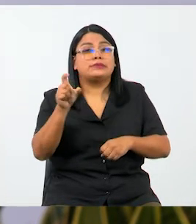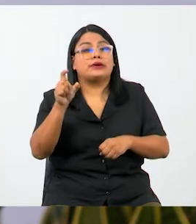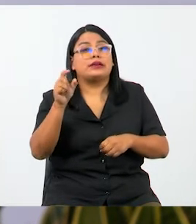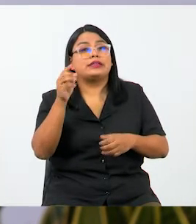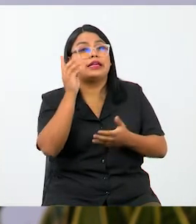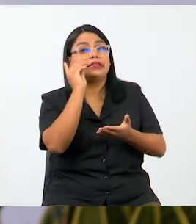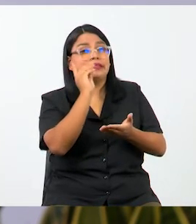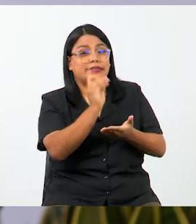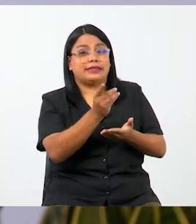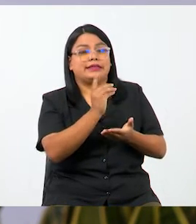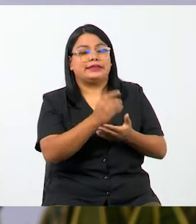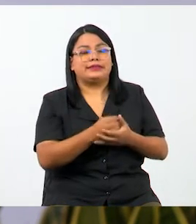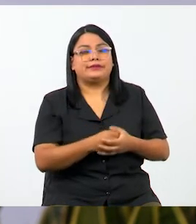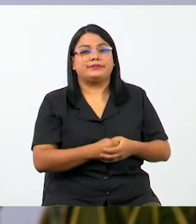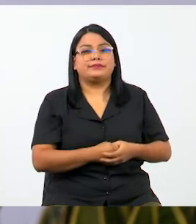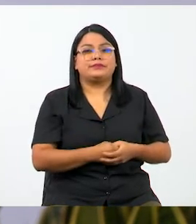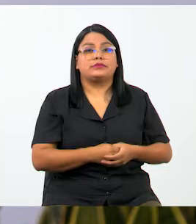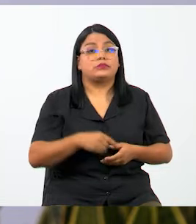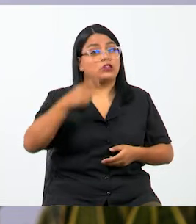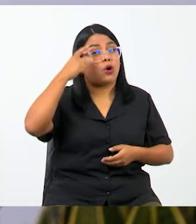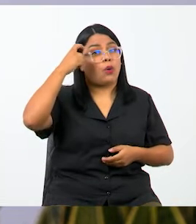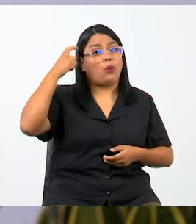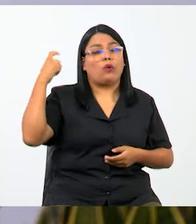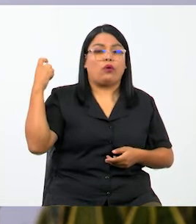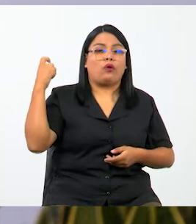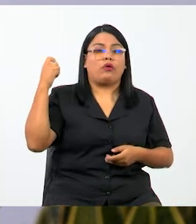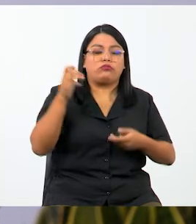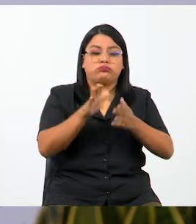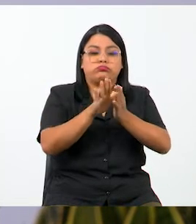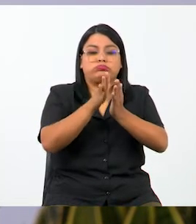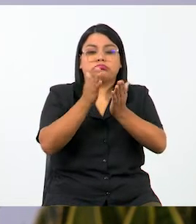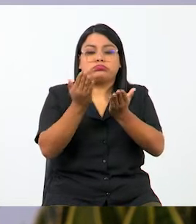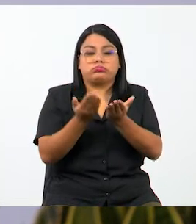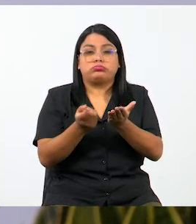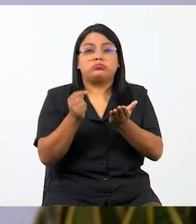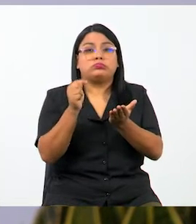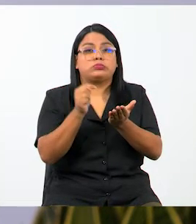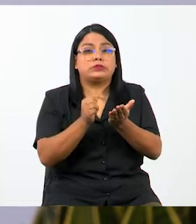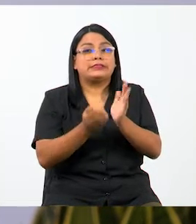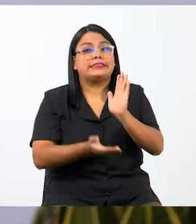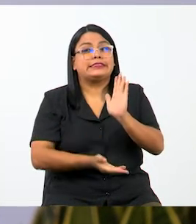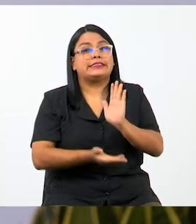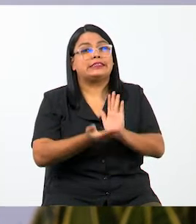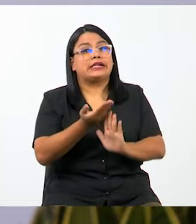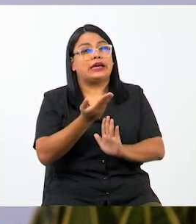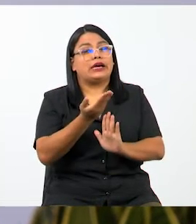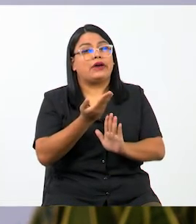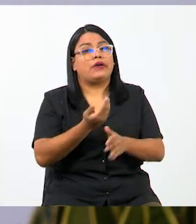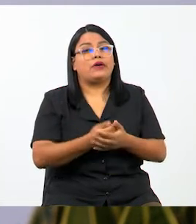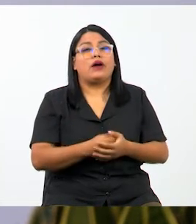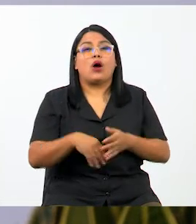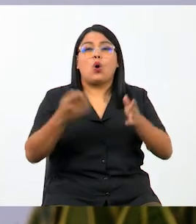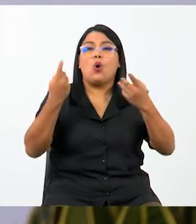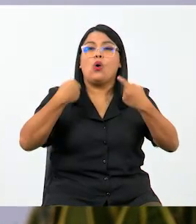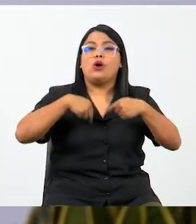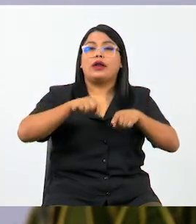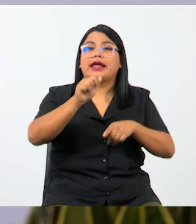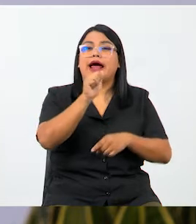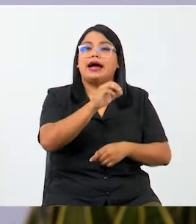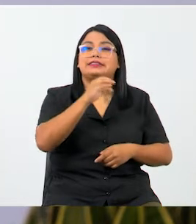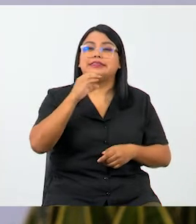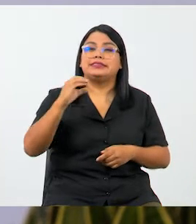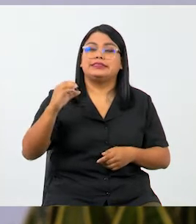semana didáctica en el libro de texto de lengua se desarrolla mediante la secuencia ACC. Entonces